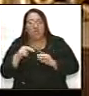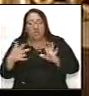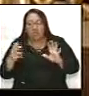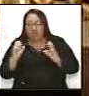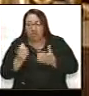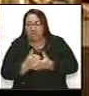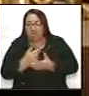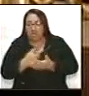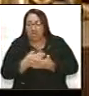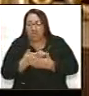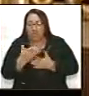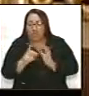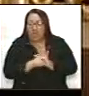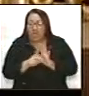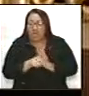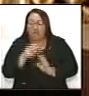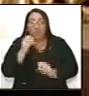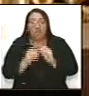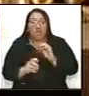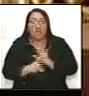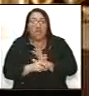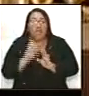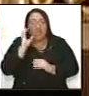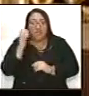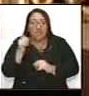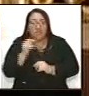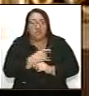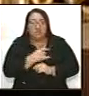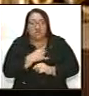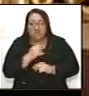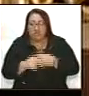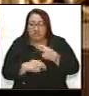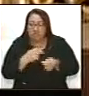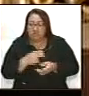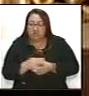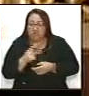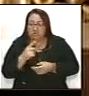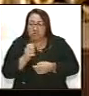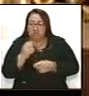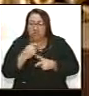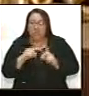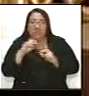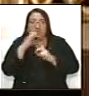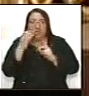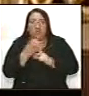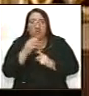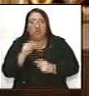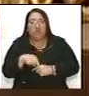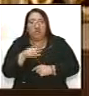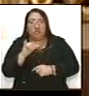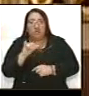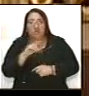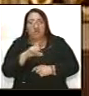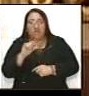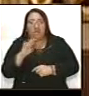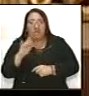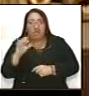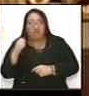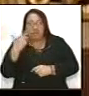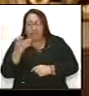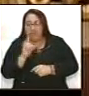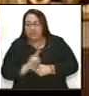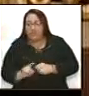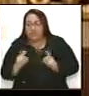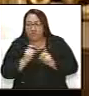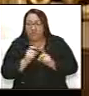3563-2018-CR, que propone una ley que modifica la ley de creación de la Universidad Nacional Intercultural de Quillabamba. Dejo en uso de la